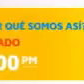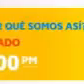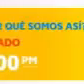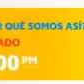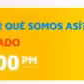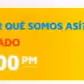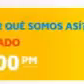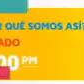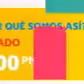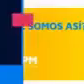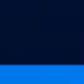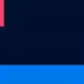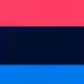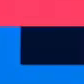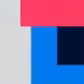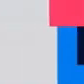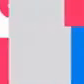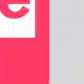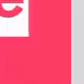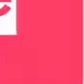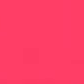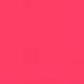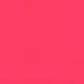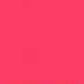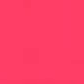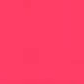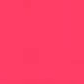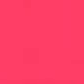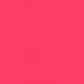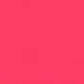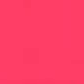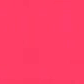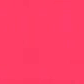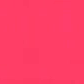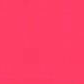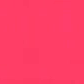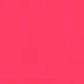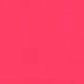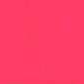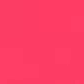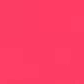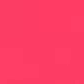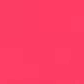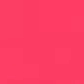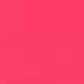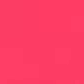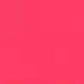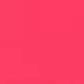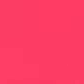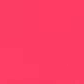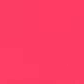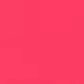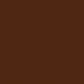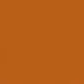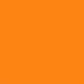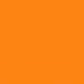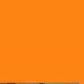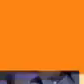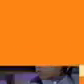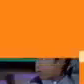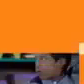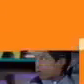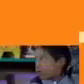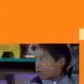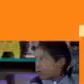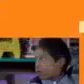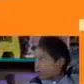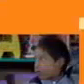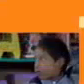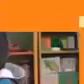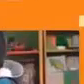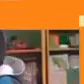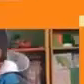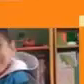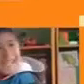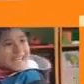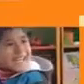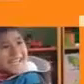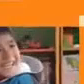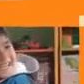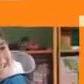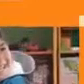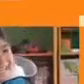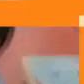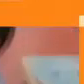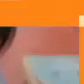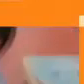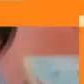Sábado, 5 de la tarde, por TV Perú. Primero, mi salud. Estamos viendo Aprendo